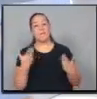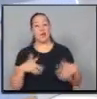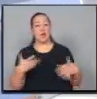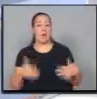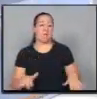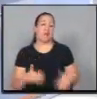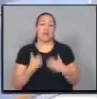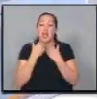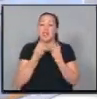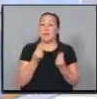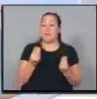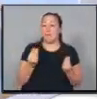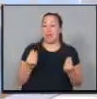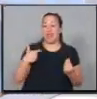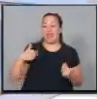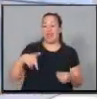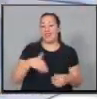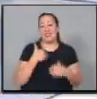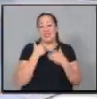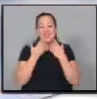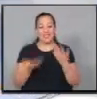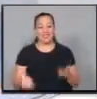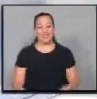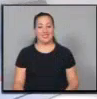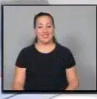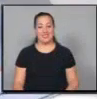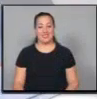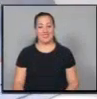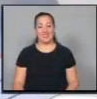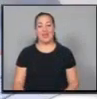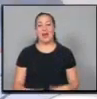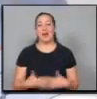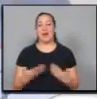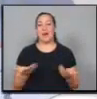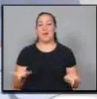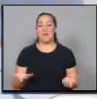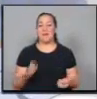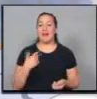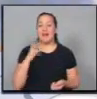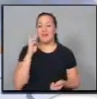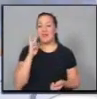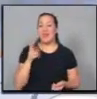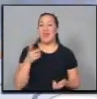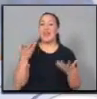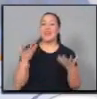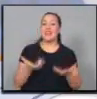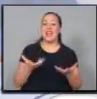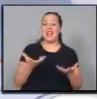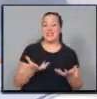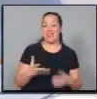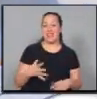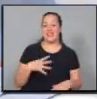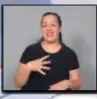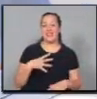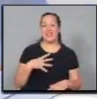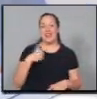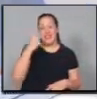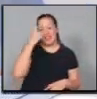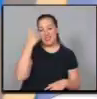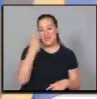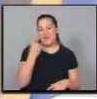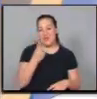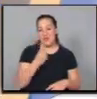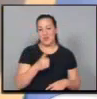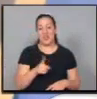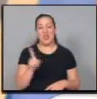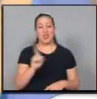vine hasta acá? Ah, no sé, porque... ¿Qué sé yo? Con razón veía que no porque venía. Estás cansado. Faltan 10 minutos. Estás cansado, ya está. No,